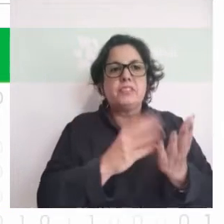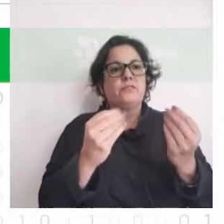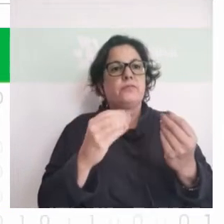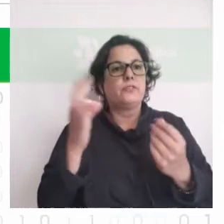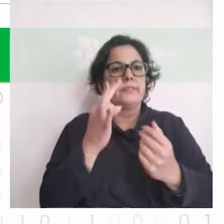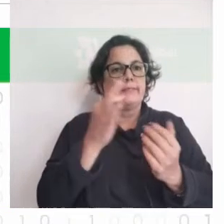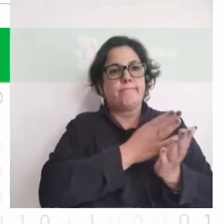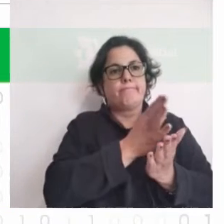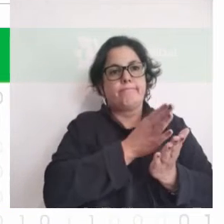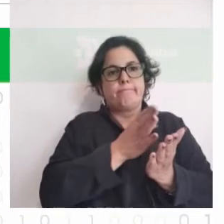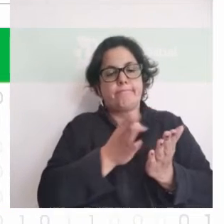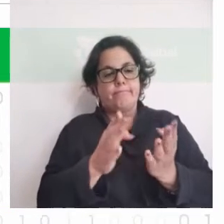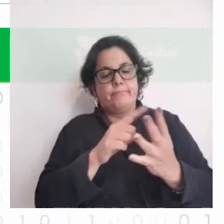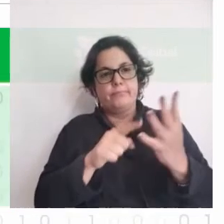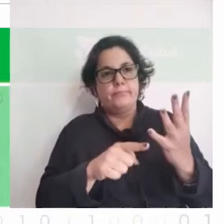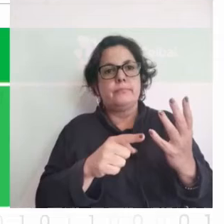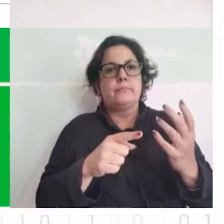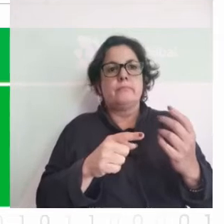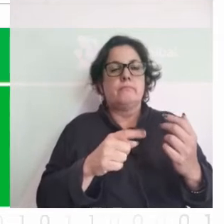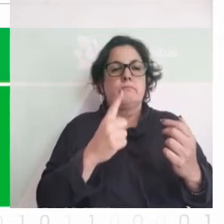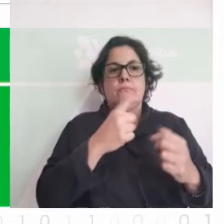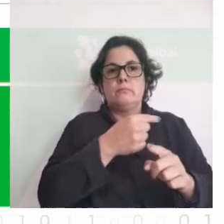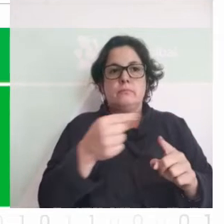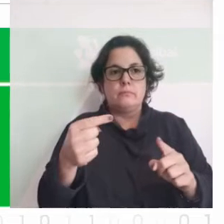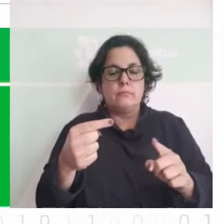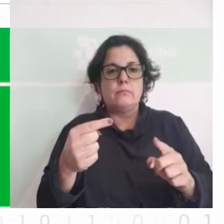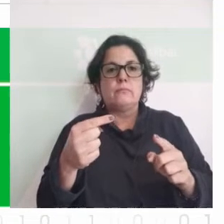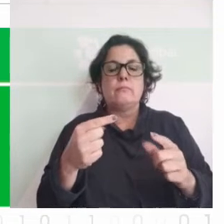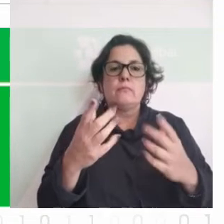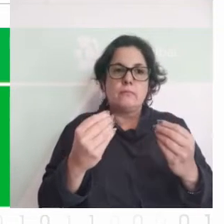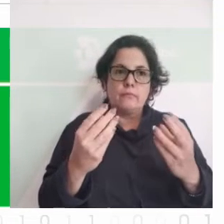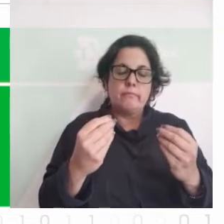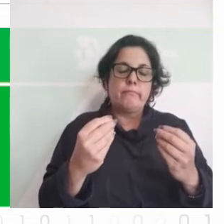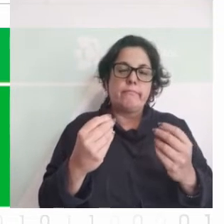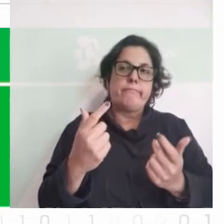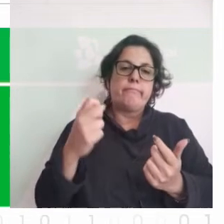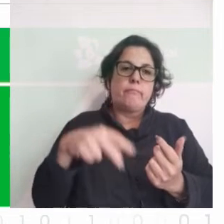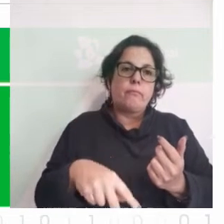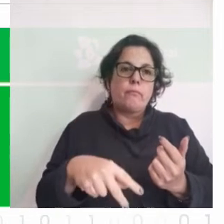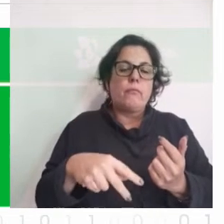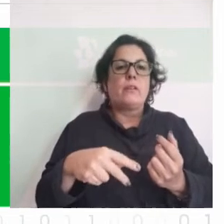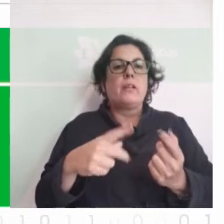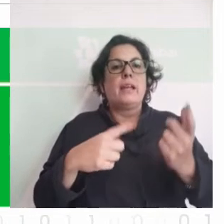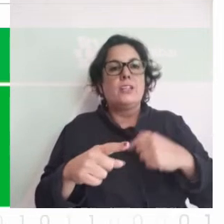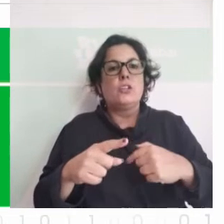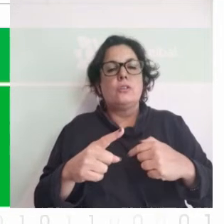talleres a lo largo de la semana y sucede bastante frecuentemente, con lo cual esto nos